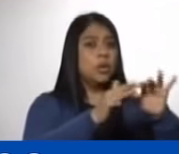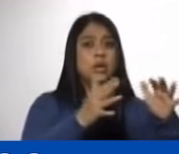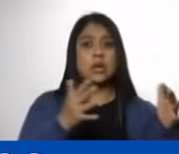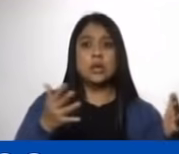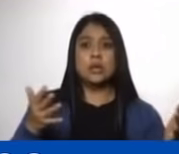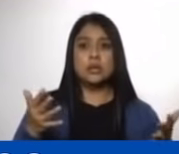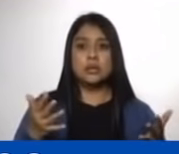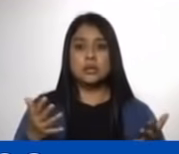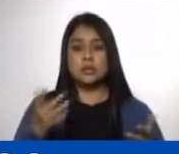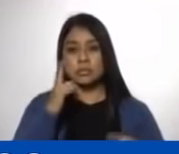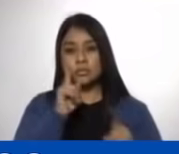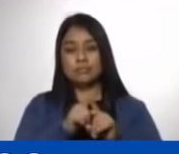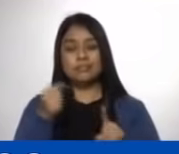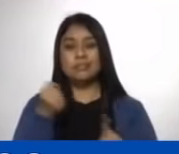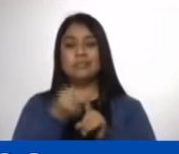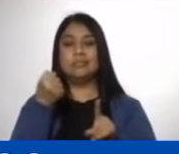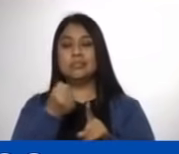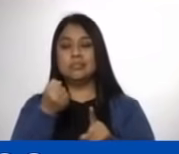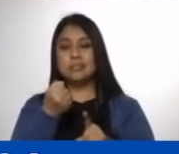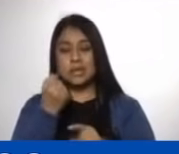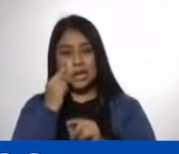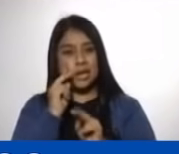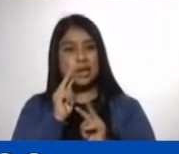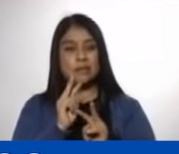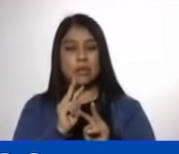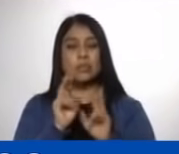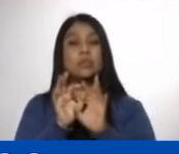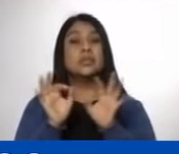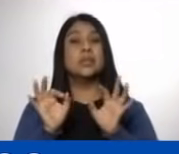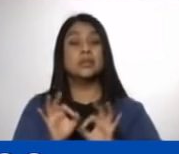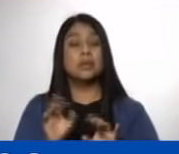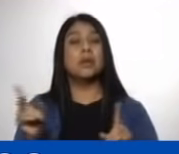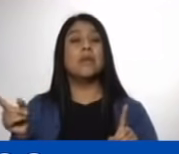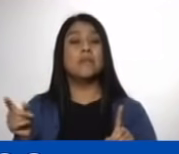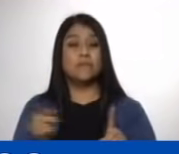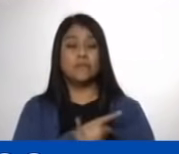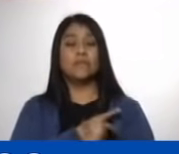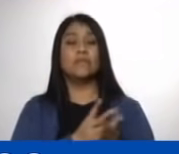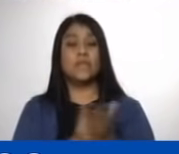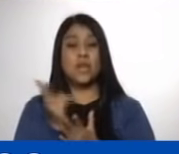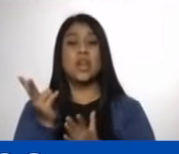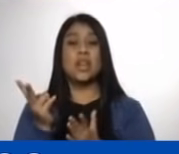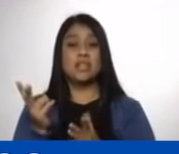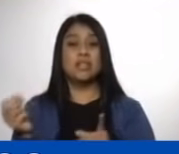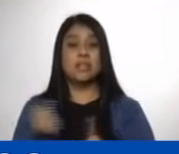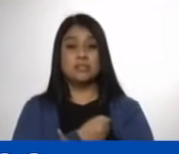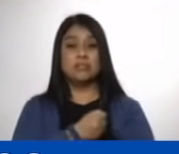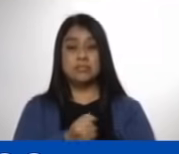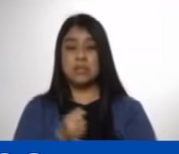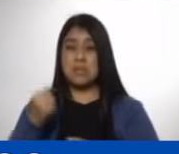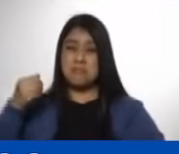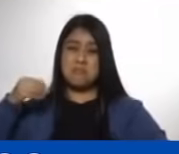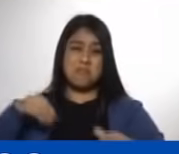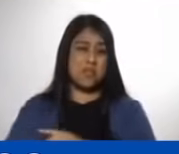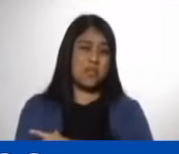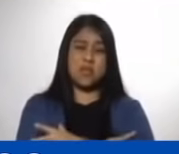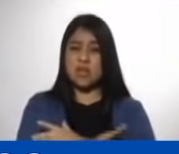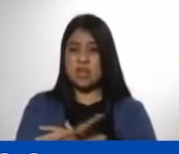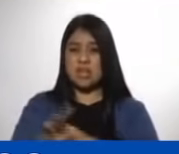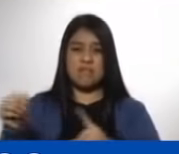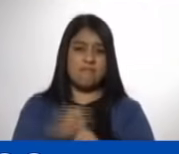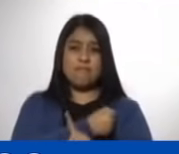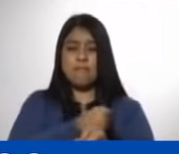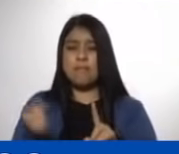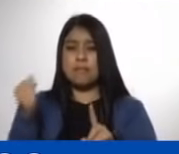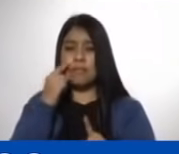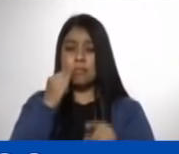donde lamentablemente vimos cómo de manera violenta pues ingresaron violentando la